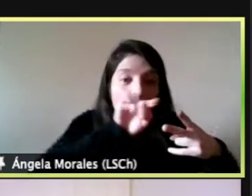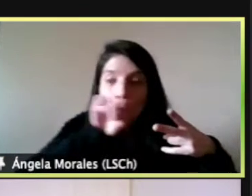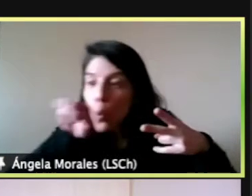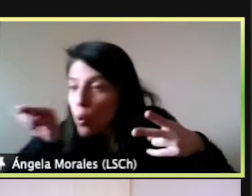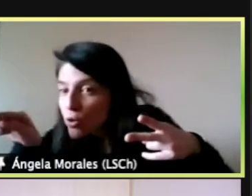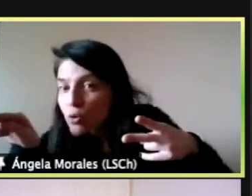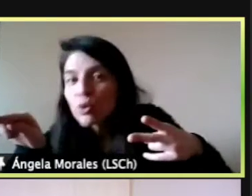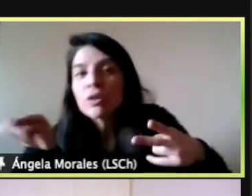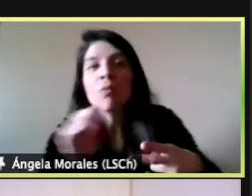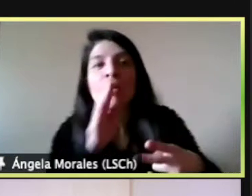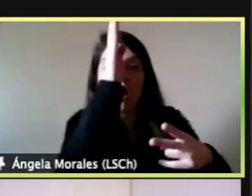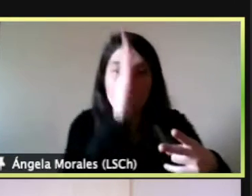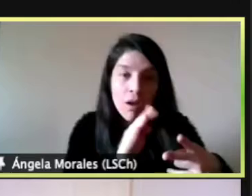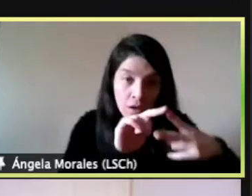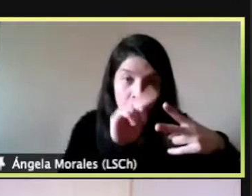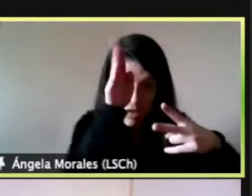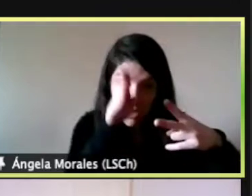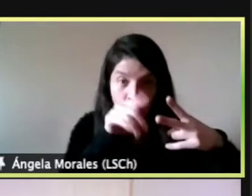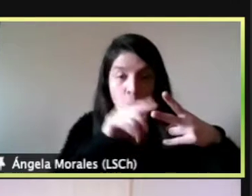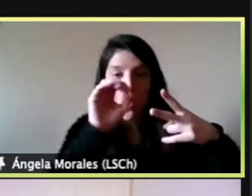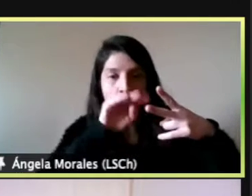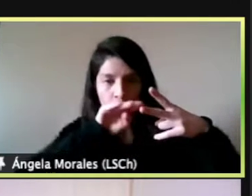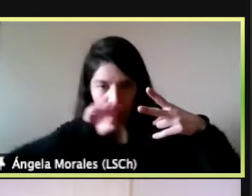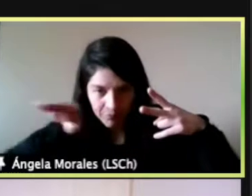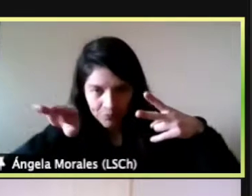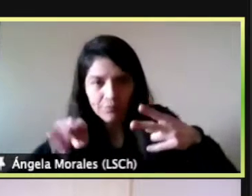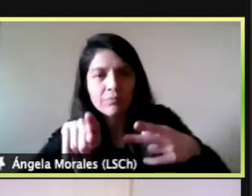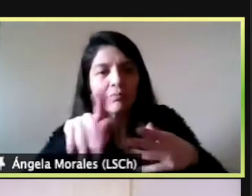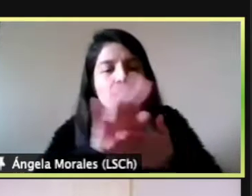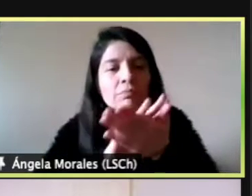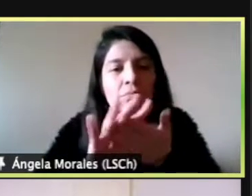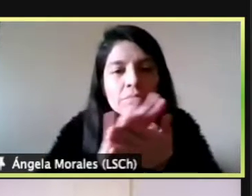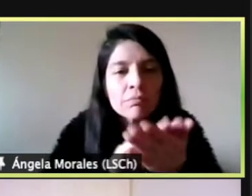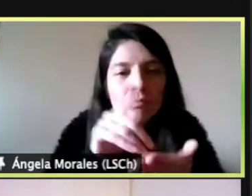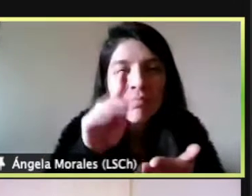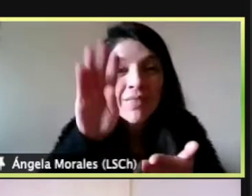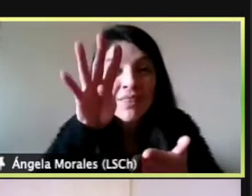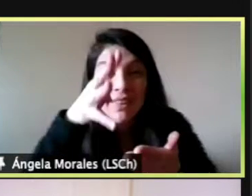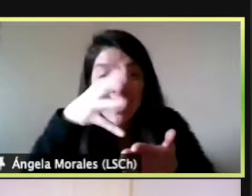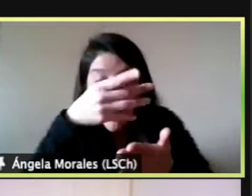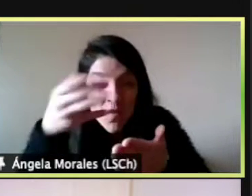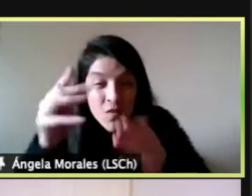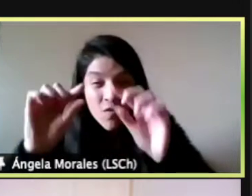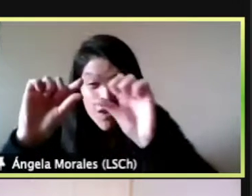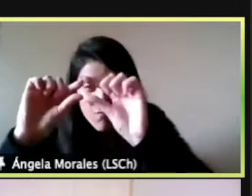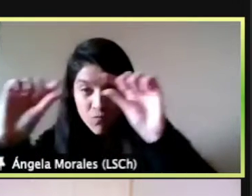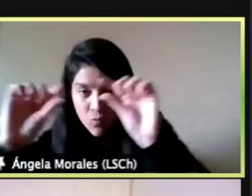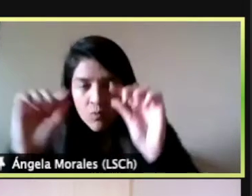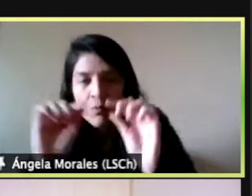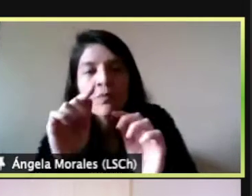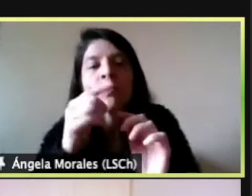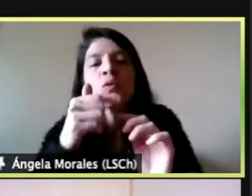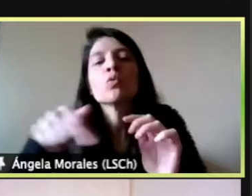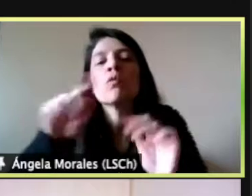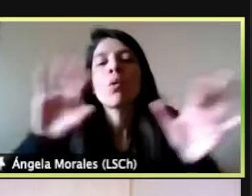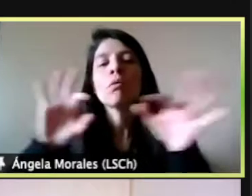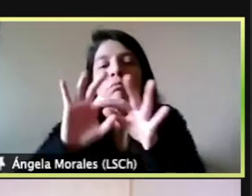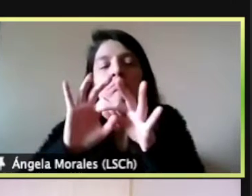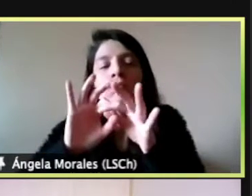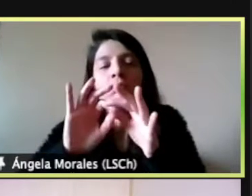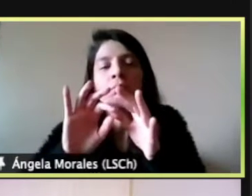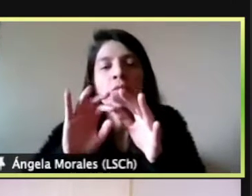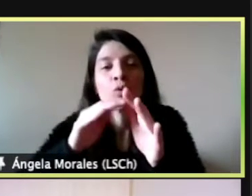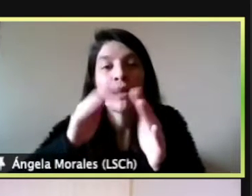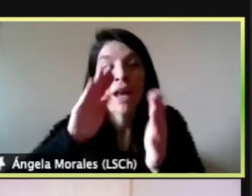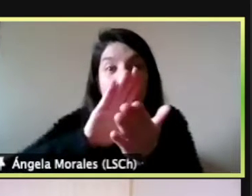se ve acá, lo que vamos a decir es que vamos a asociar el avance correspondiente a un estado en concreto. Por